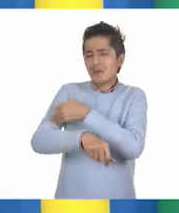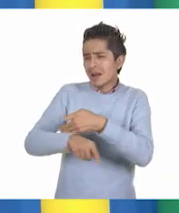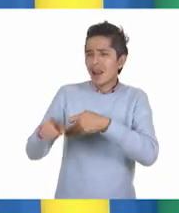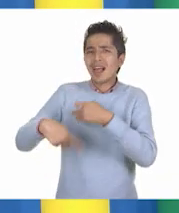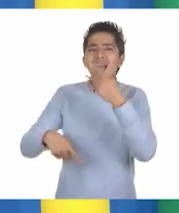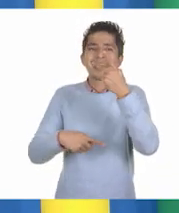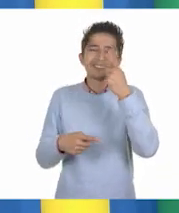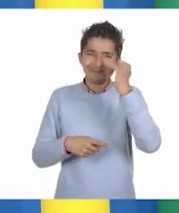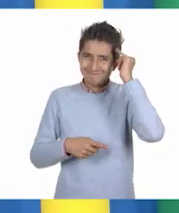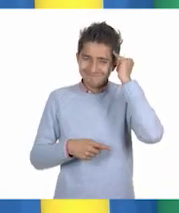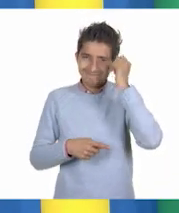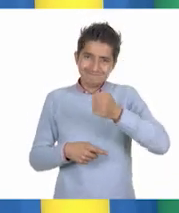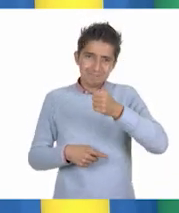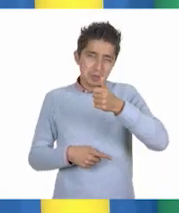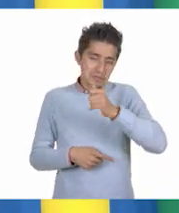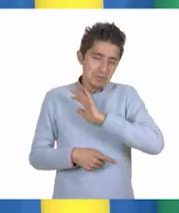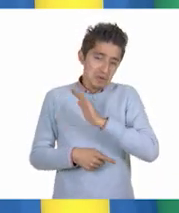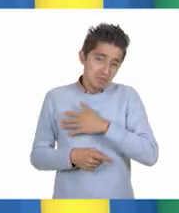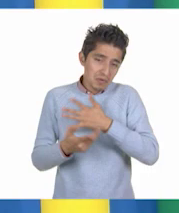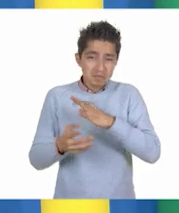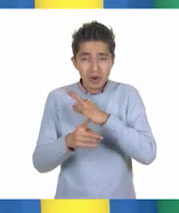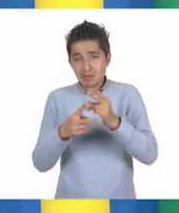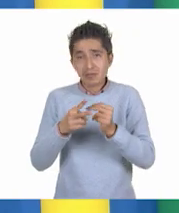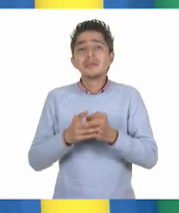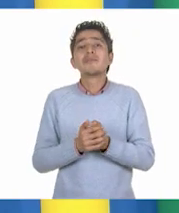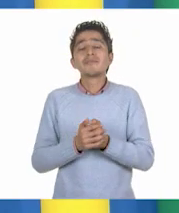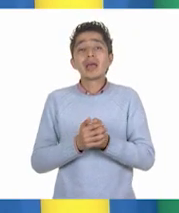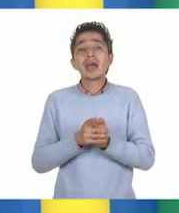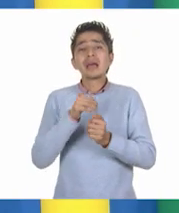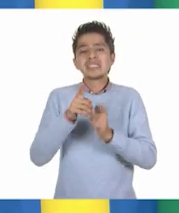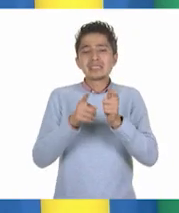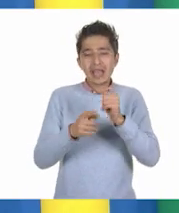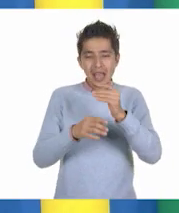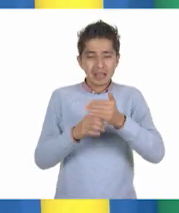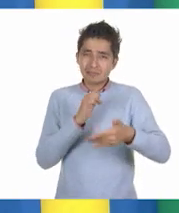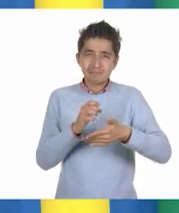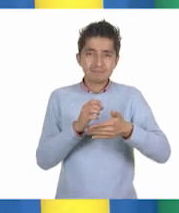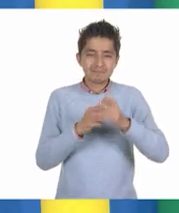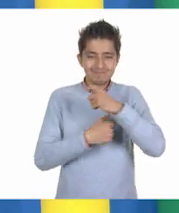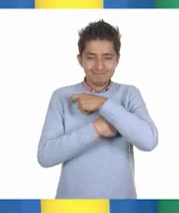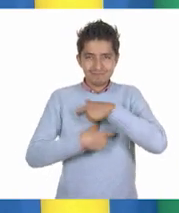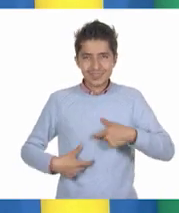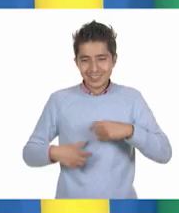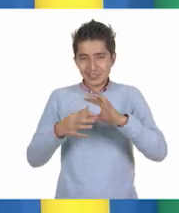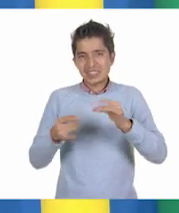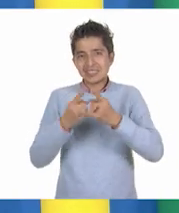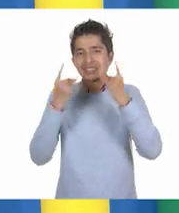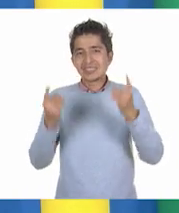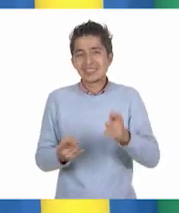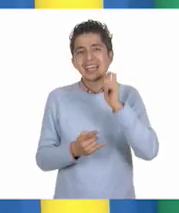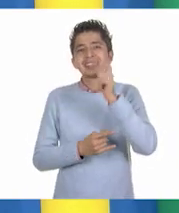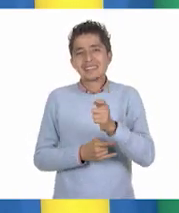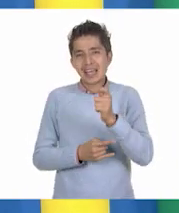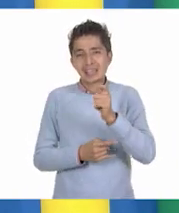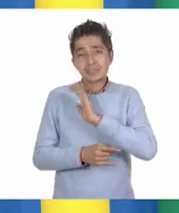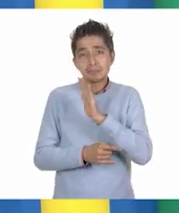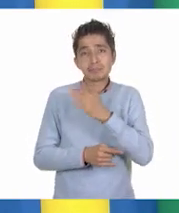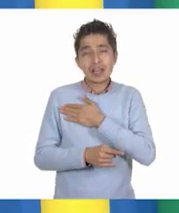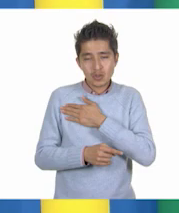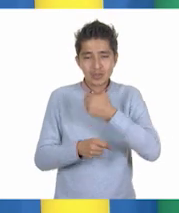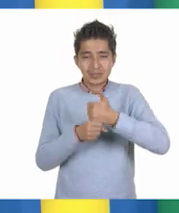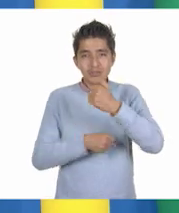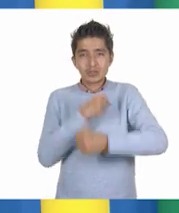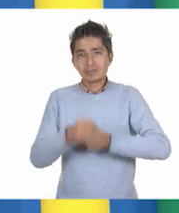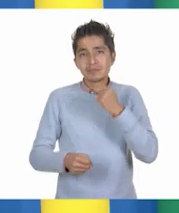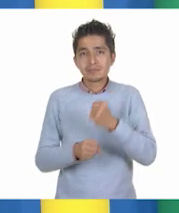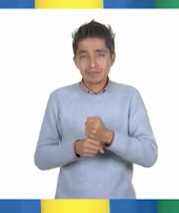lengua materna. Por hoy hemos terminado con Pancho Villa y un relato histórico de lengua materna español de 6º